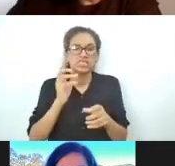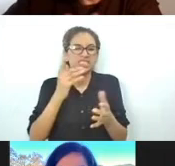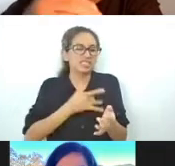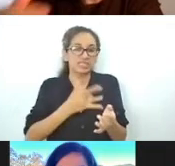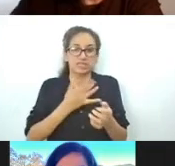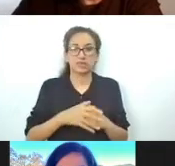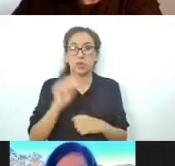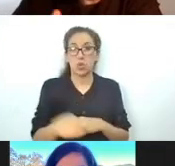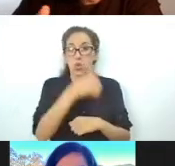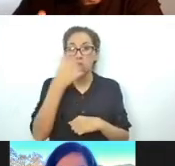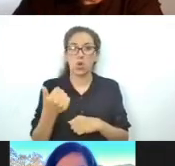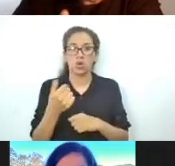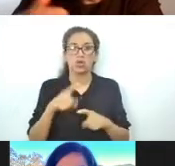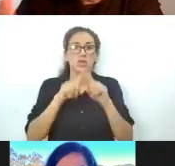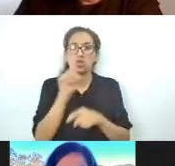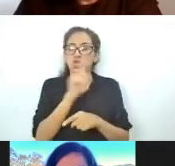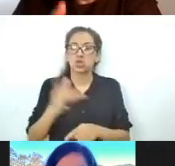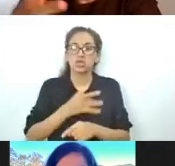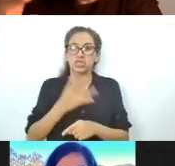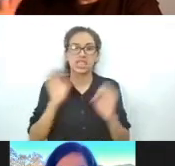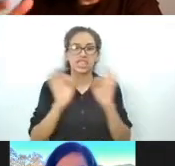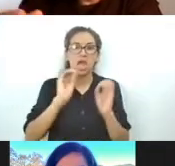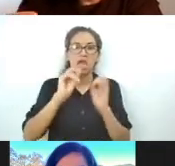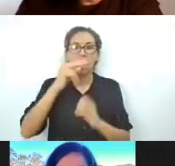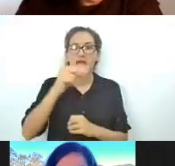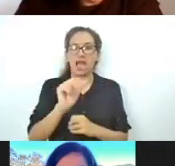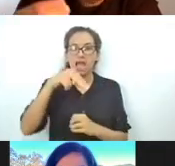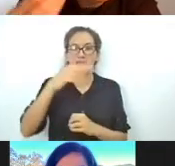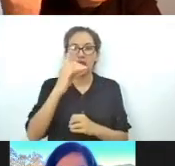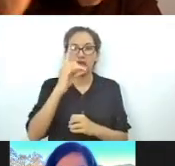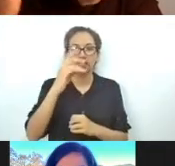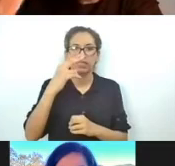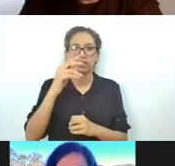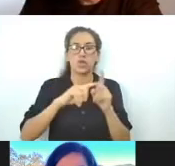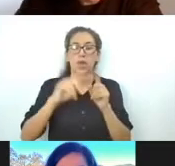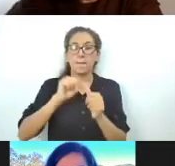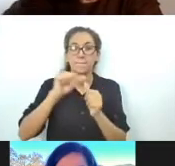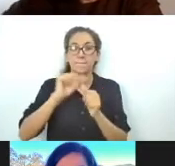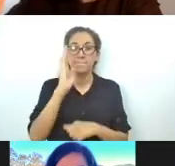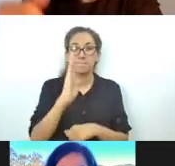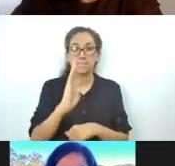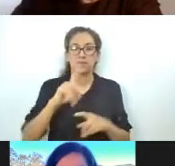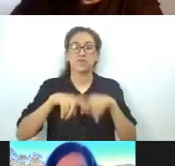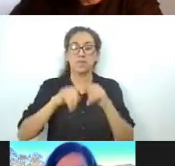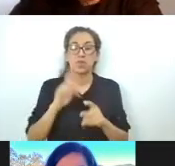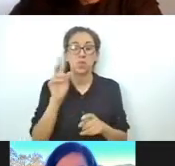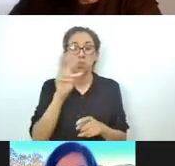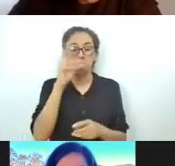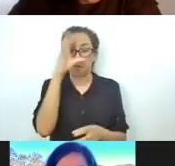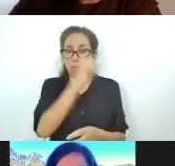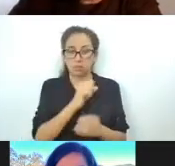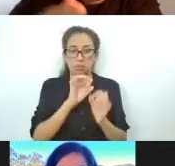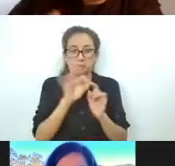está en la eyaculación insensible o anedonia, que en realidad ni siquiera se dan cuenta y ocurre una eyaculación. Y